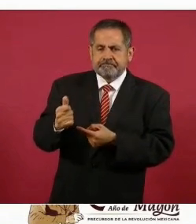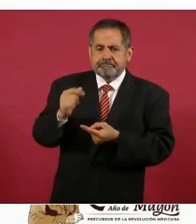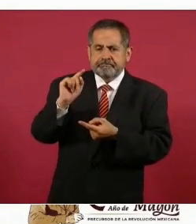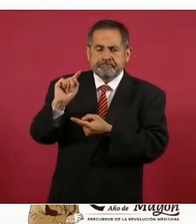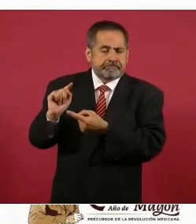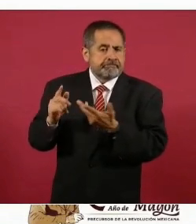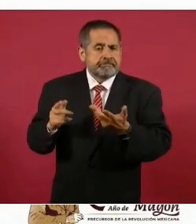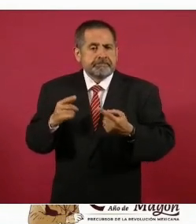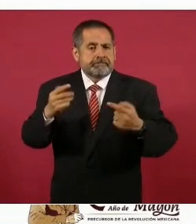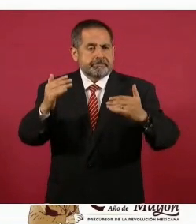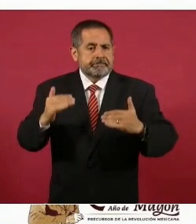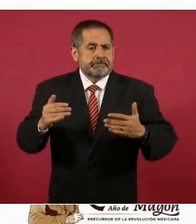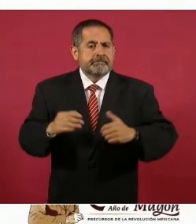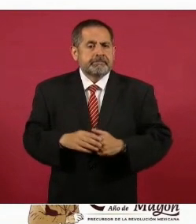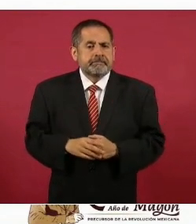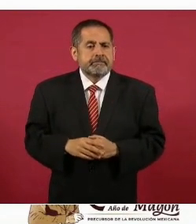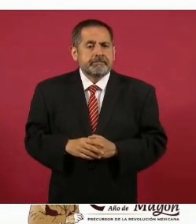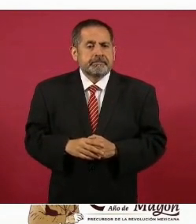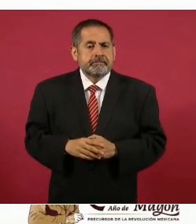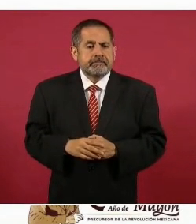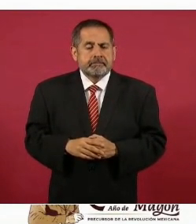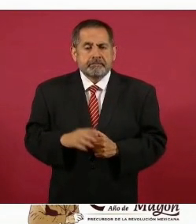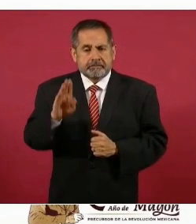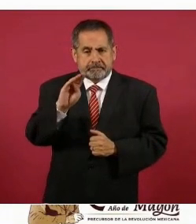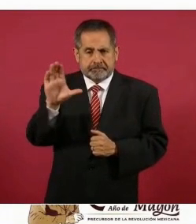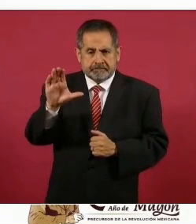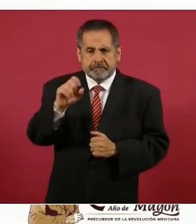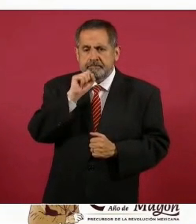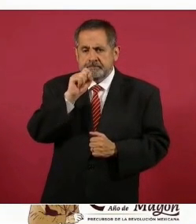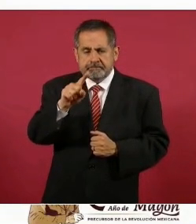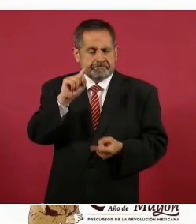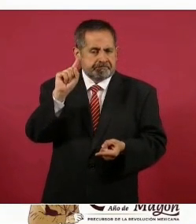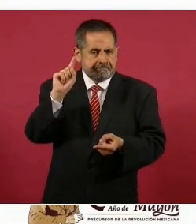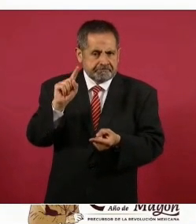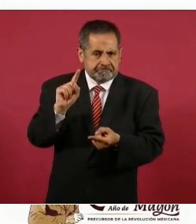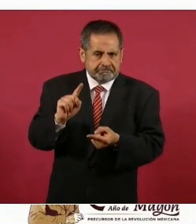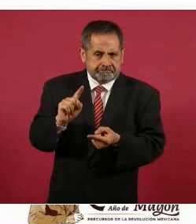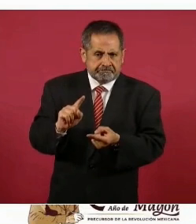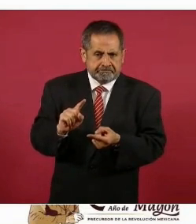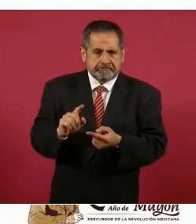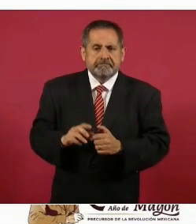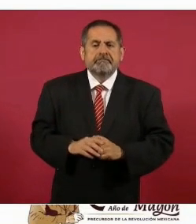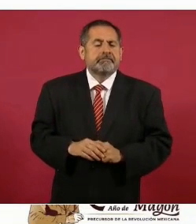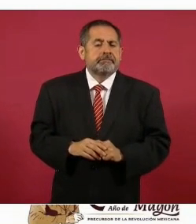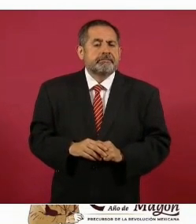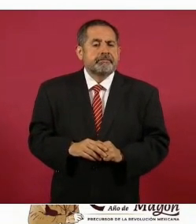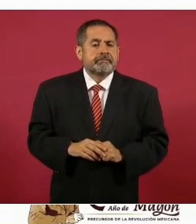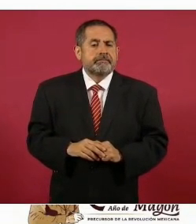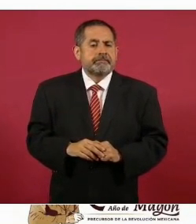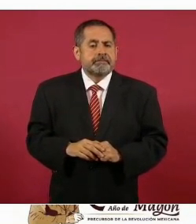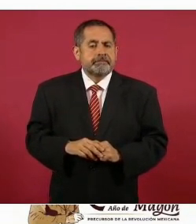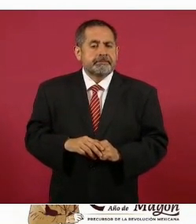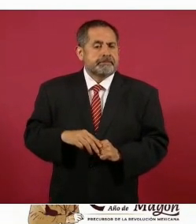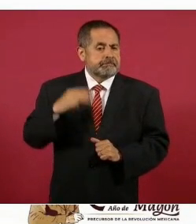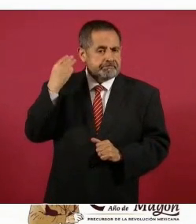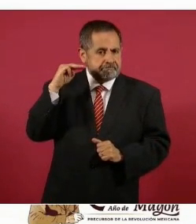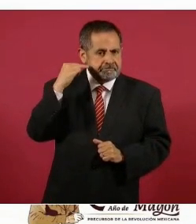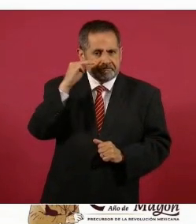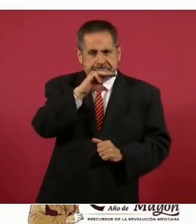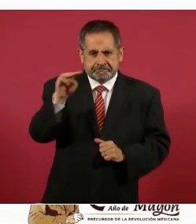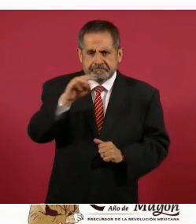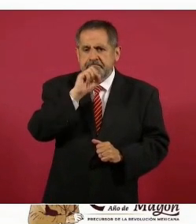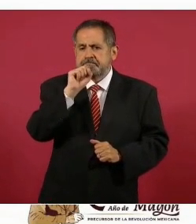el que sigue en Baja California también a la baja en el caso de Michoacán también